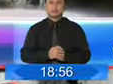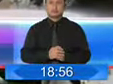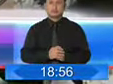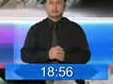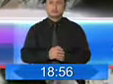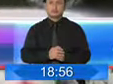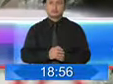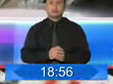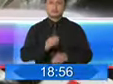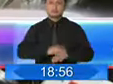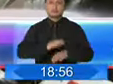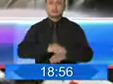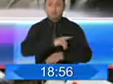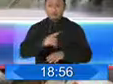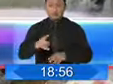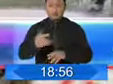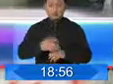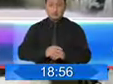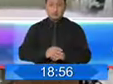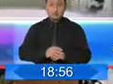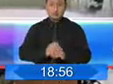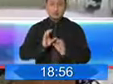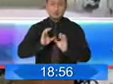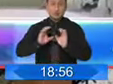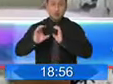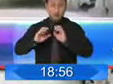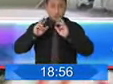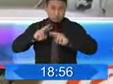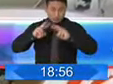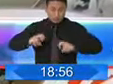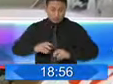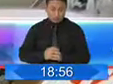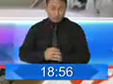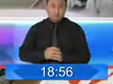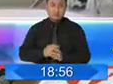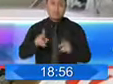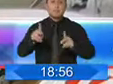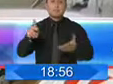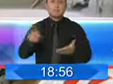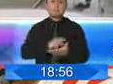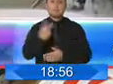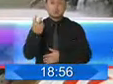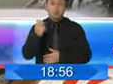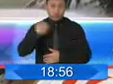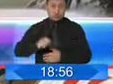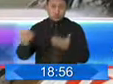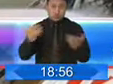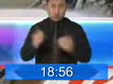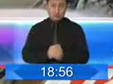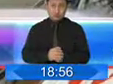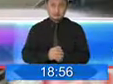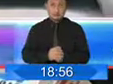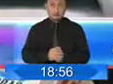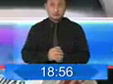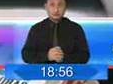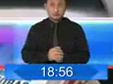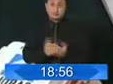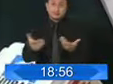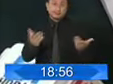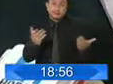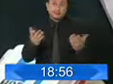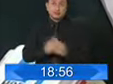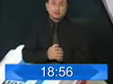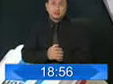información. ¿Fue verificada? Debieron hacerlo los medios. Que si no, yo ¿contrastó Página 12? La Página 12 no lo contrastó con Guillermo Lasso. El Comercio se